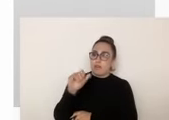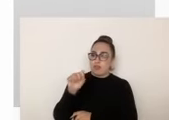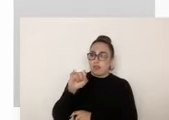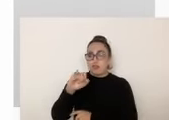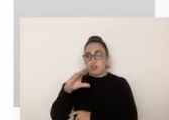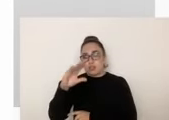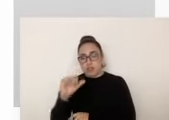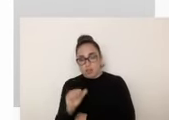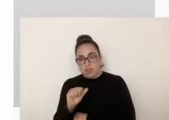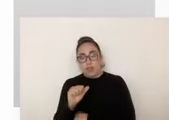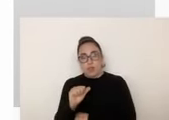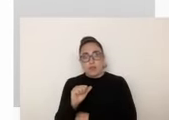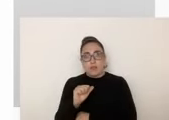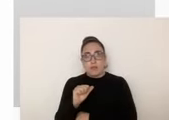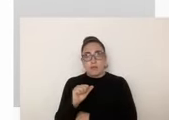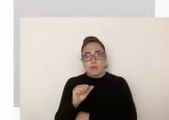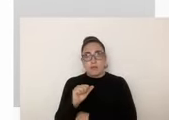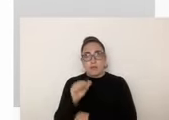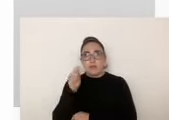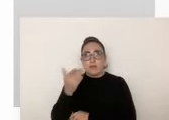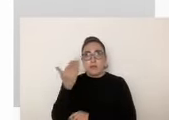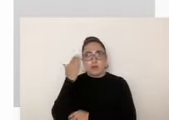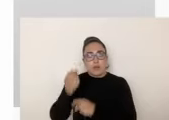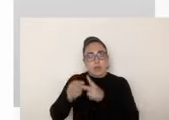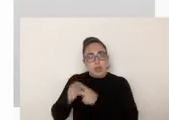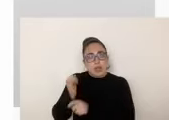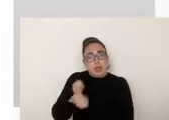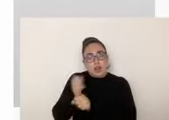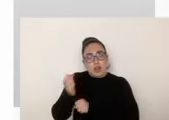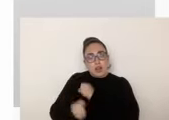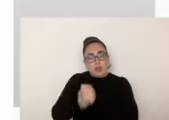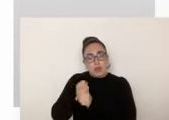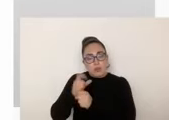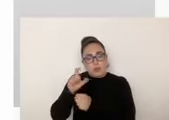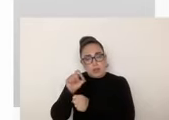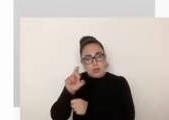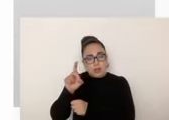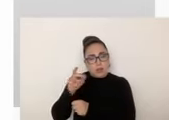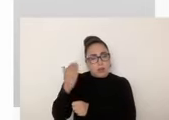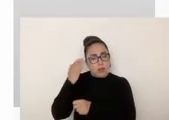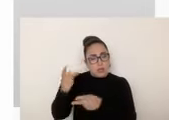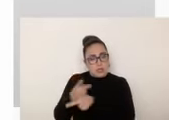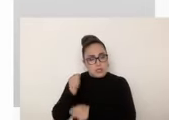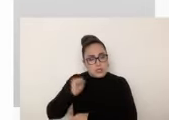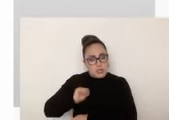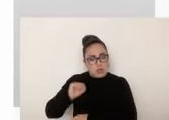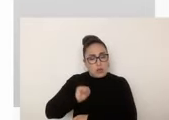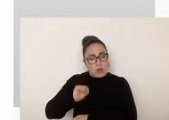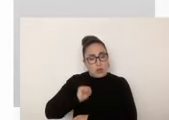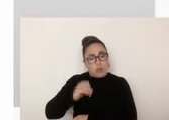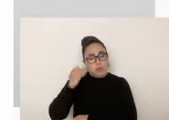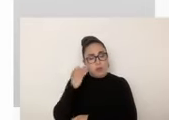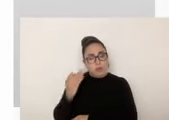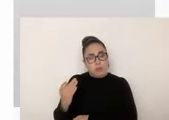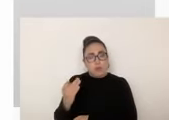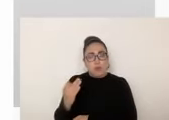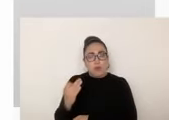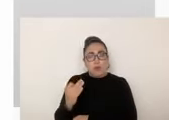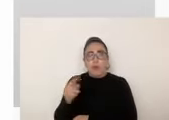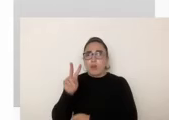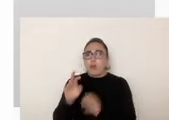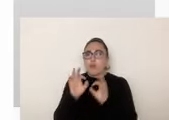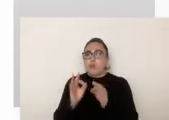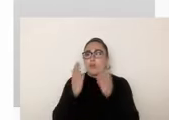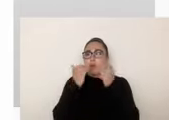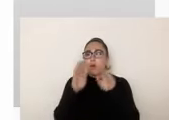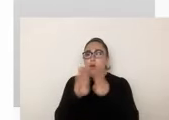el Círculo de Viena de los años 20 y 30 del siglo anterior, no ha habido una disciplina intelectual a la que